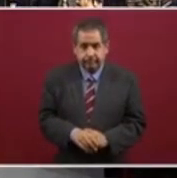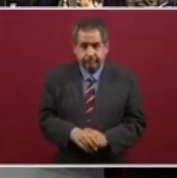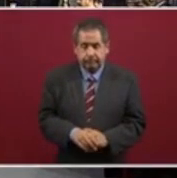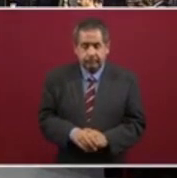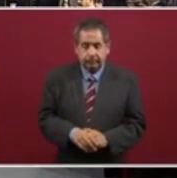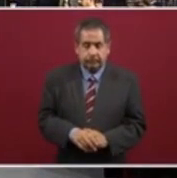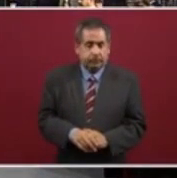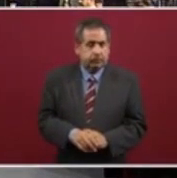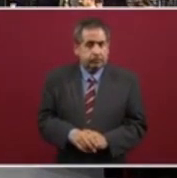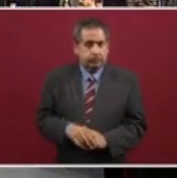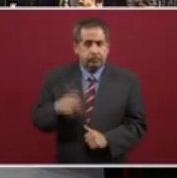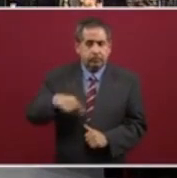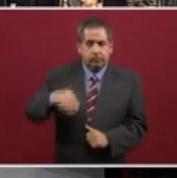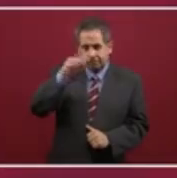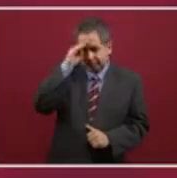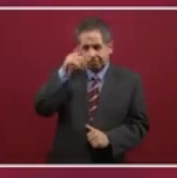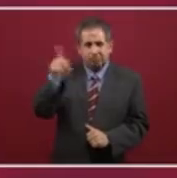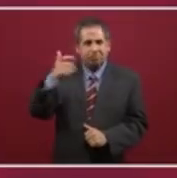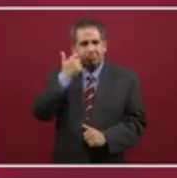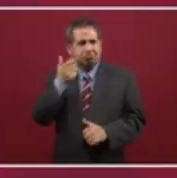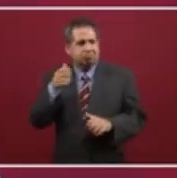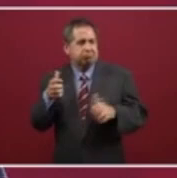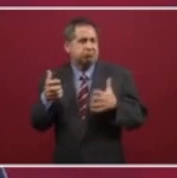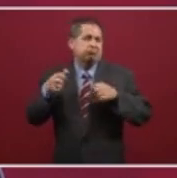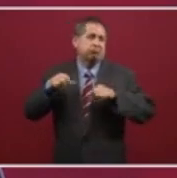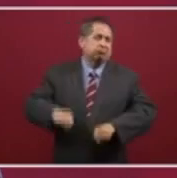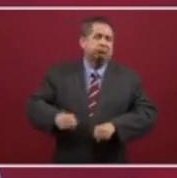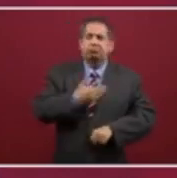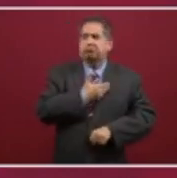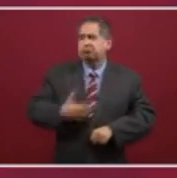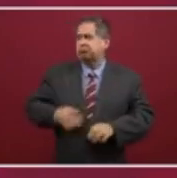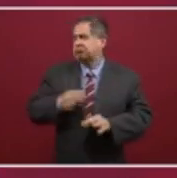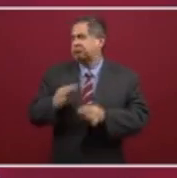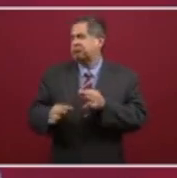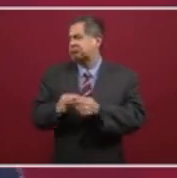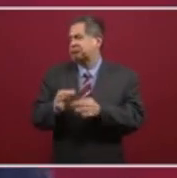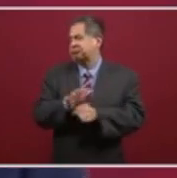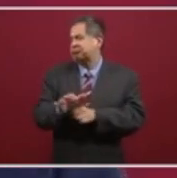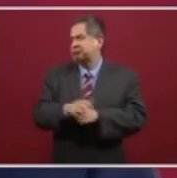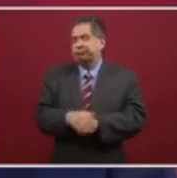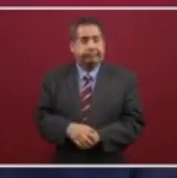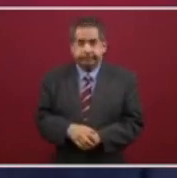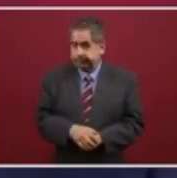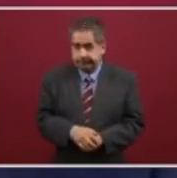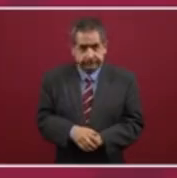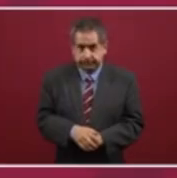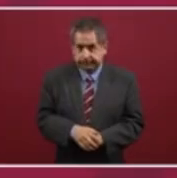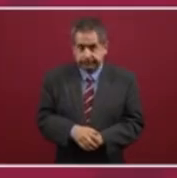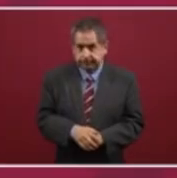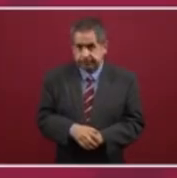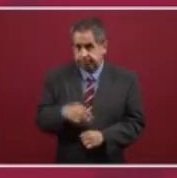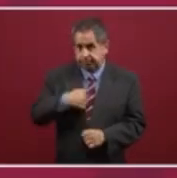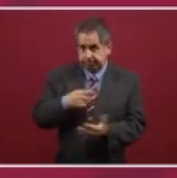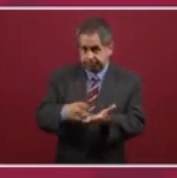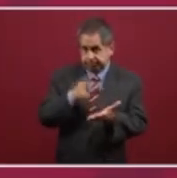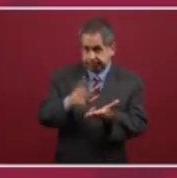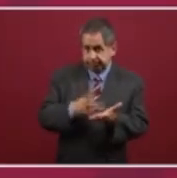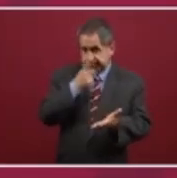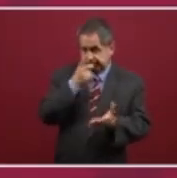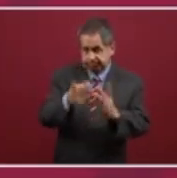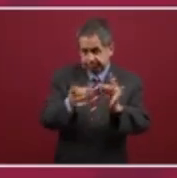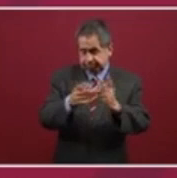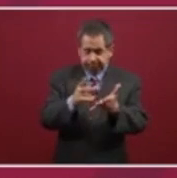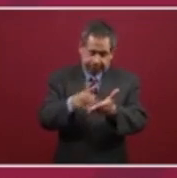que era la búsqueda del poder por el poder. Dije muchas veces y